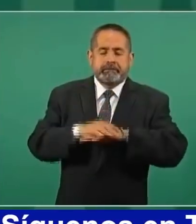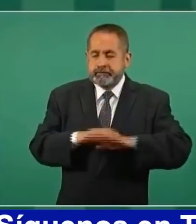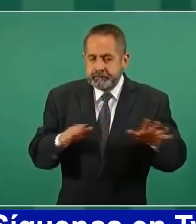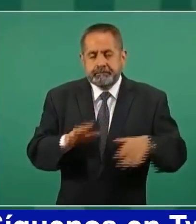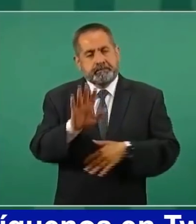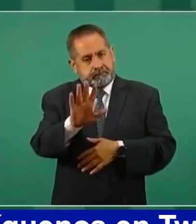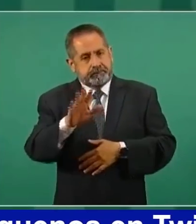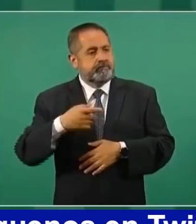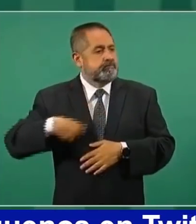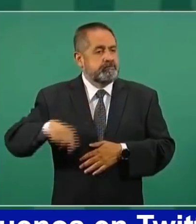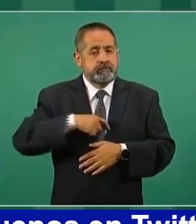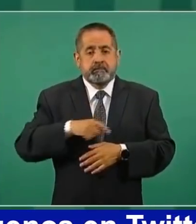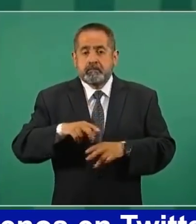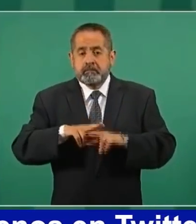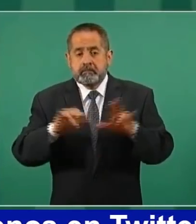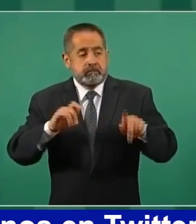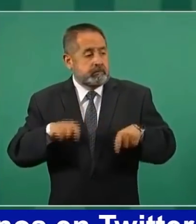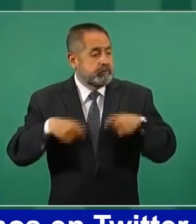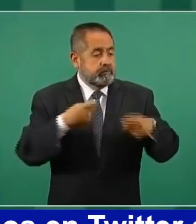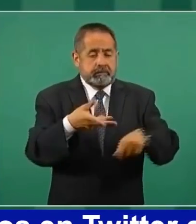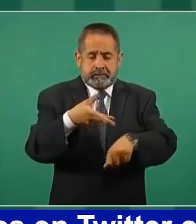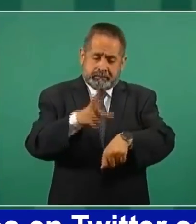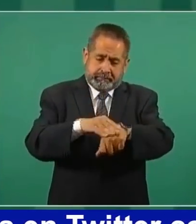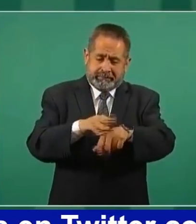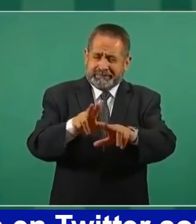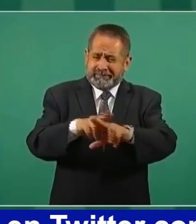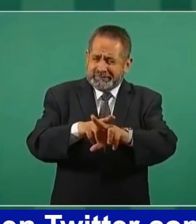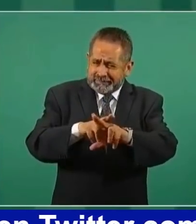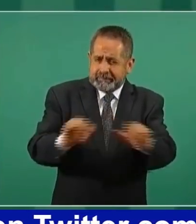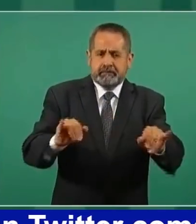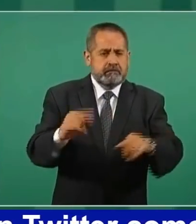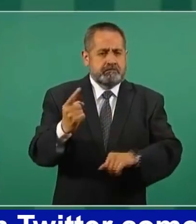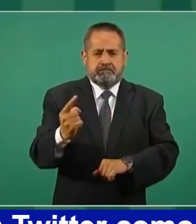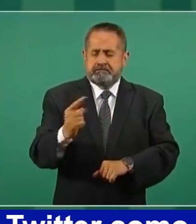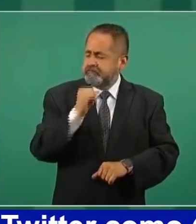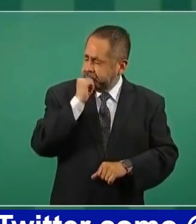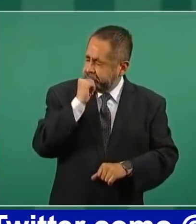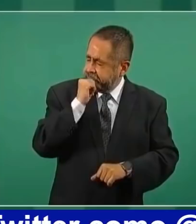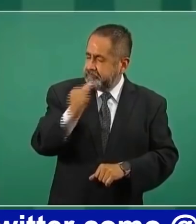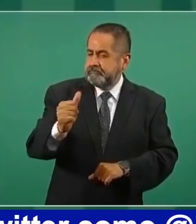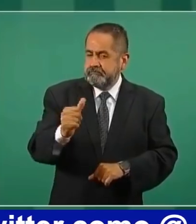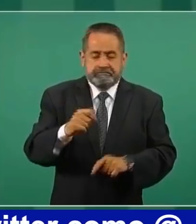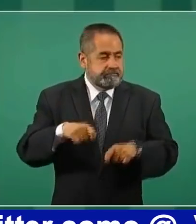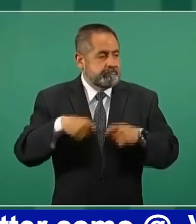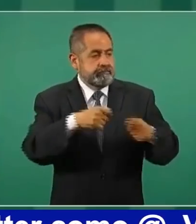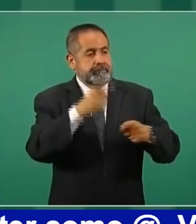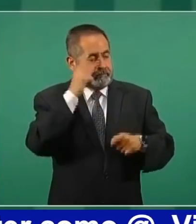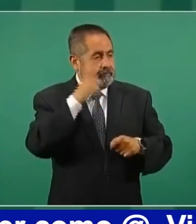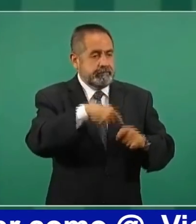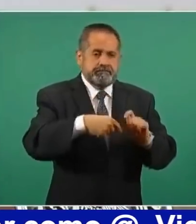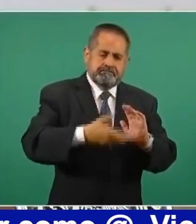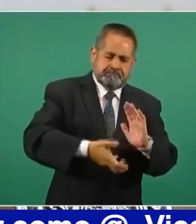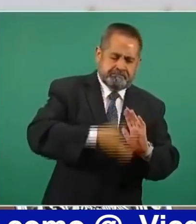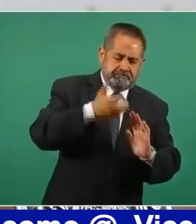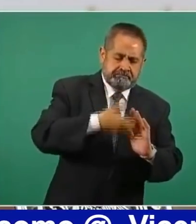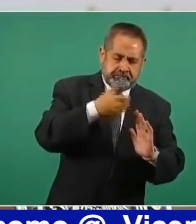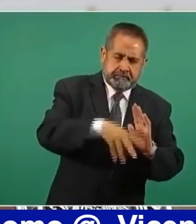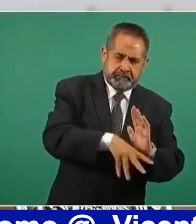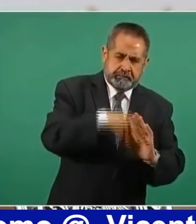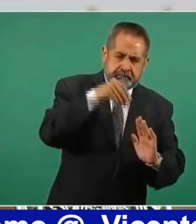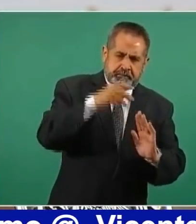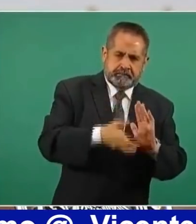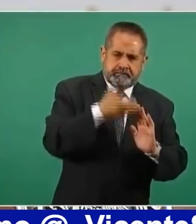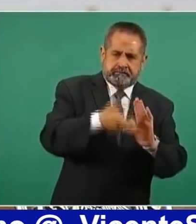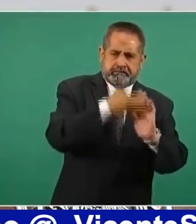entregado una concesión desde que estamos para la explotación minera, porque entre